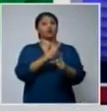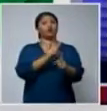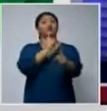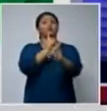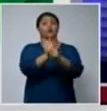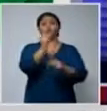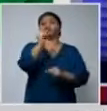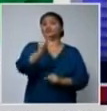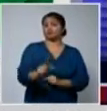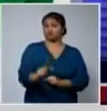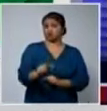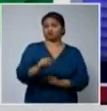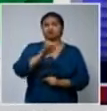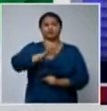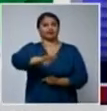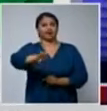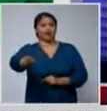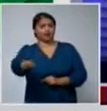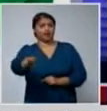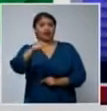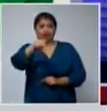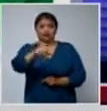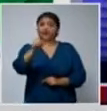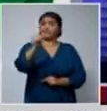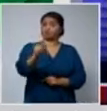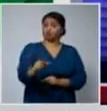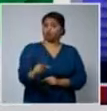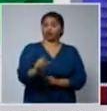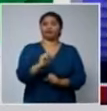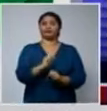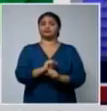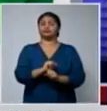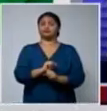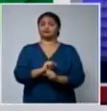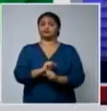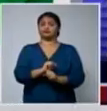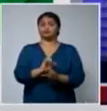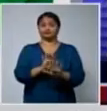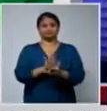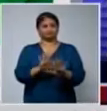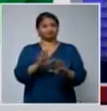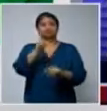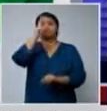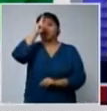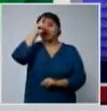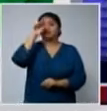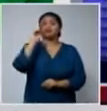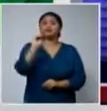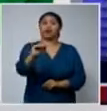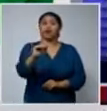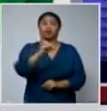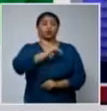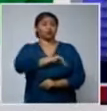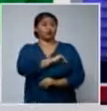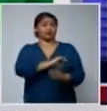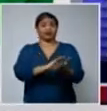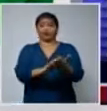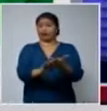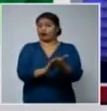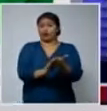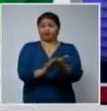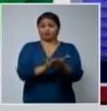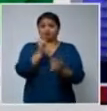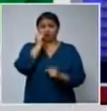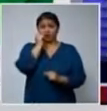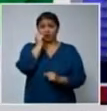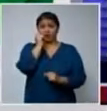caso positivo, pues se encontraba aislado. Cuando ingresó estaba totalmente asintomático, pero ya en